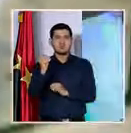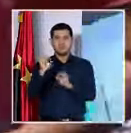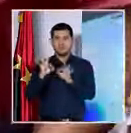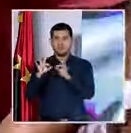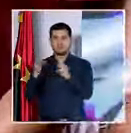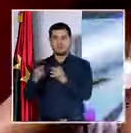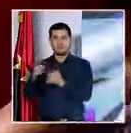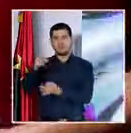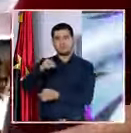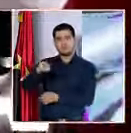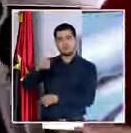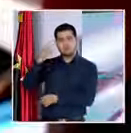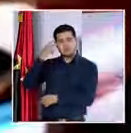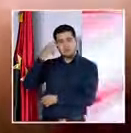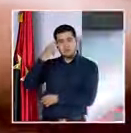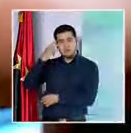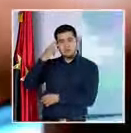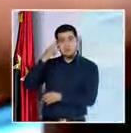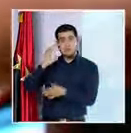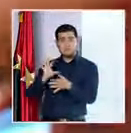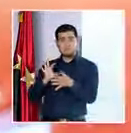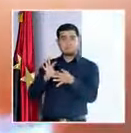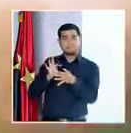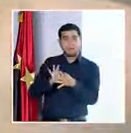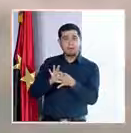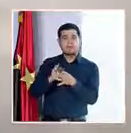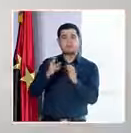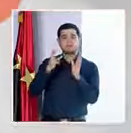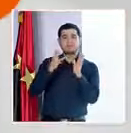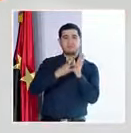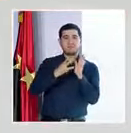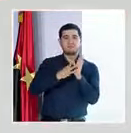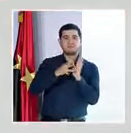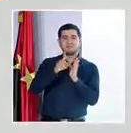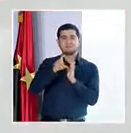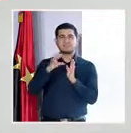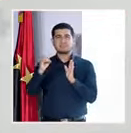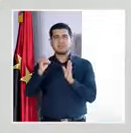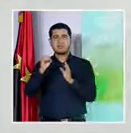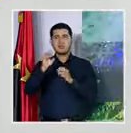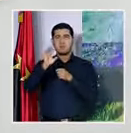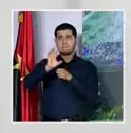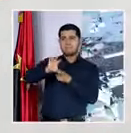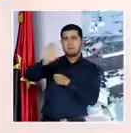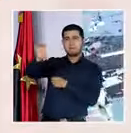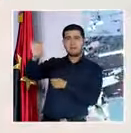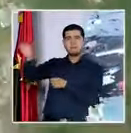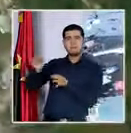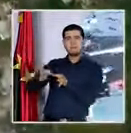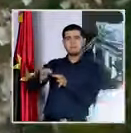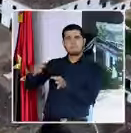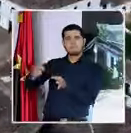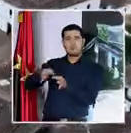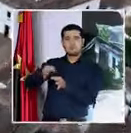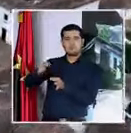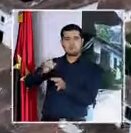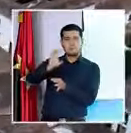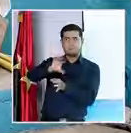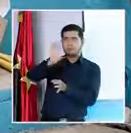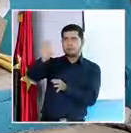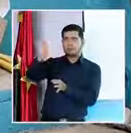Norte de Santander. Adicionalmente, fue puesto en servicio este sistema en 3.060 hogares de los municipios de Villacaro,